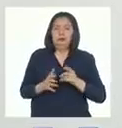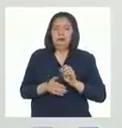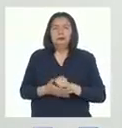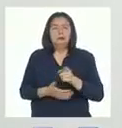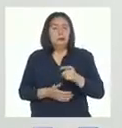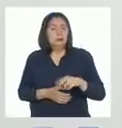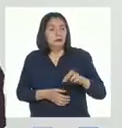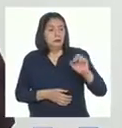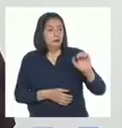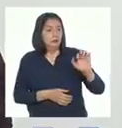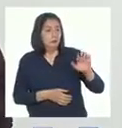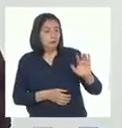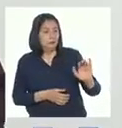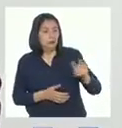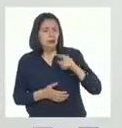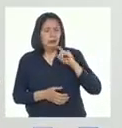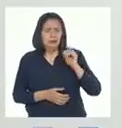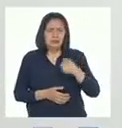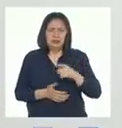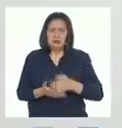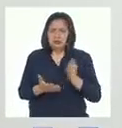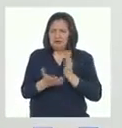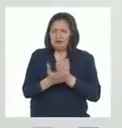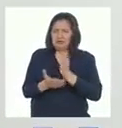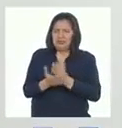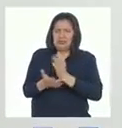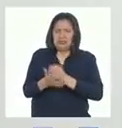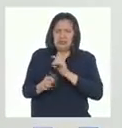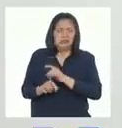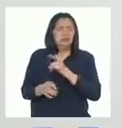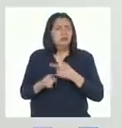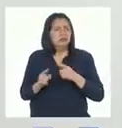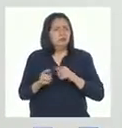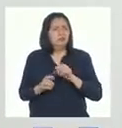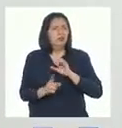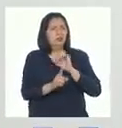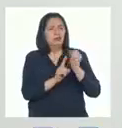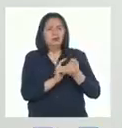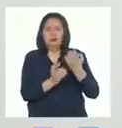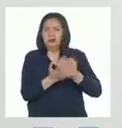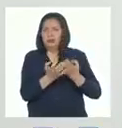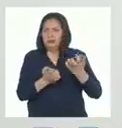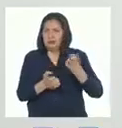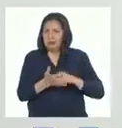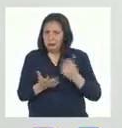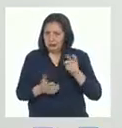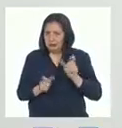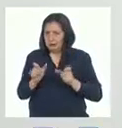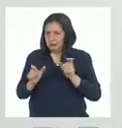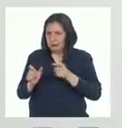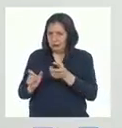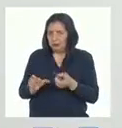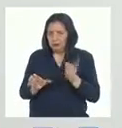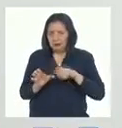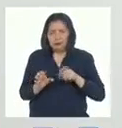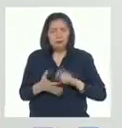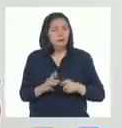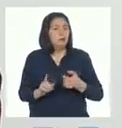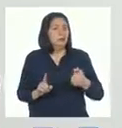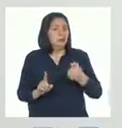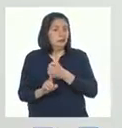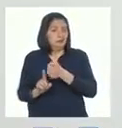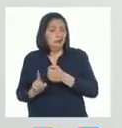En el caso de Paco Yunque, el autor denuncia el acoso que se origina de las diferencias socioeconómicas de los personajes. El